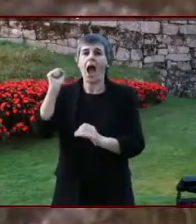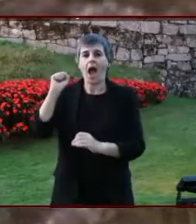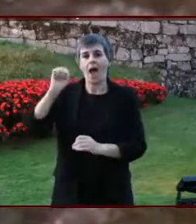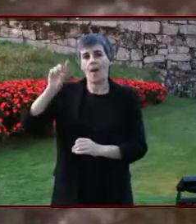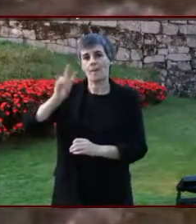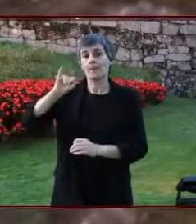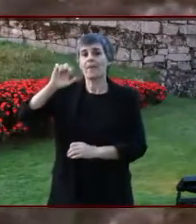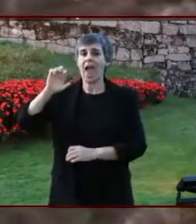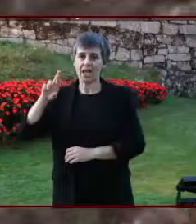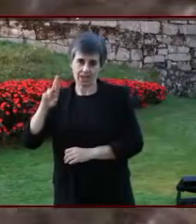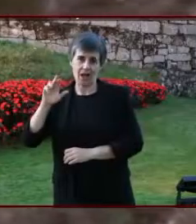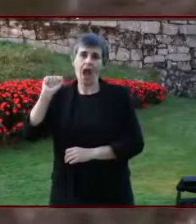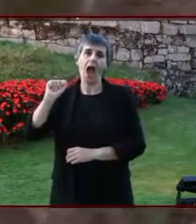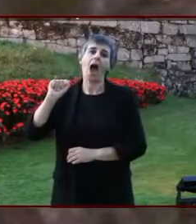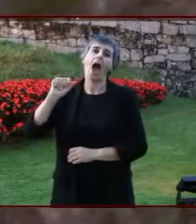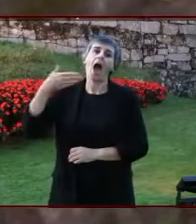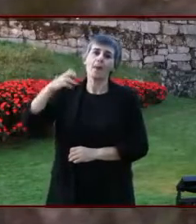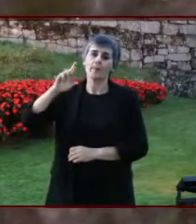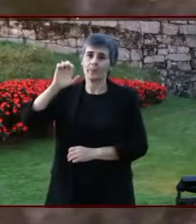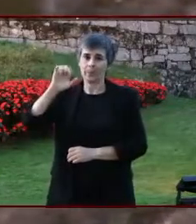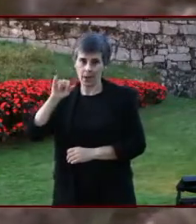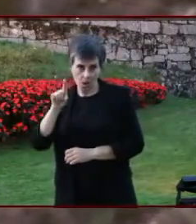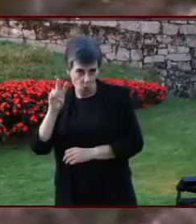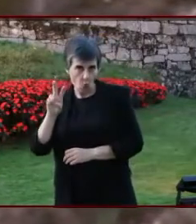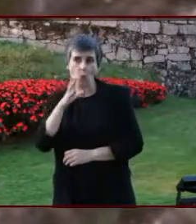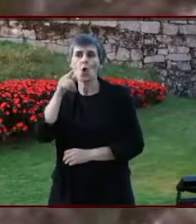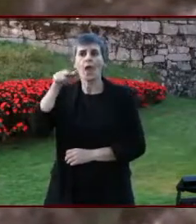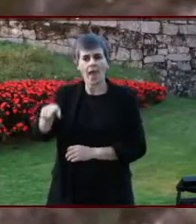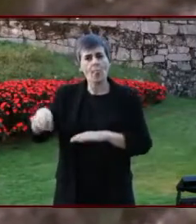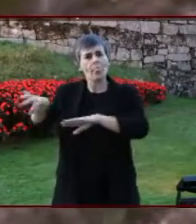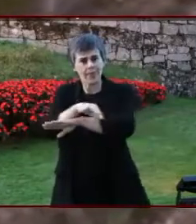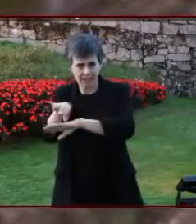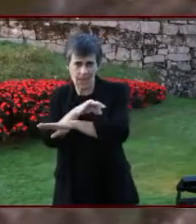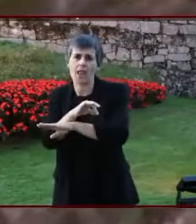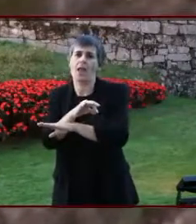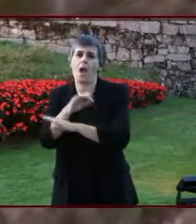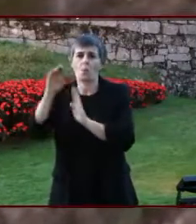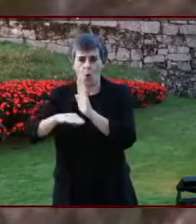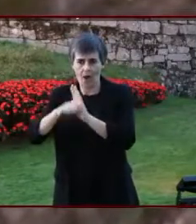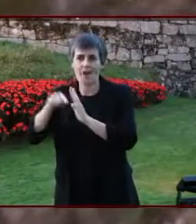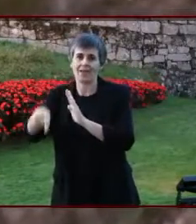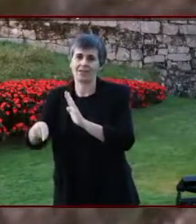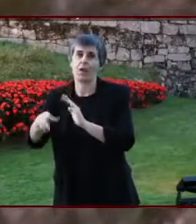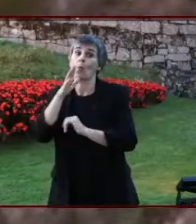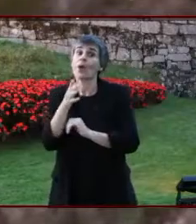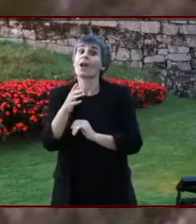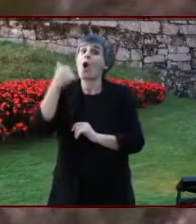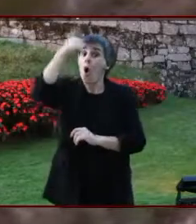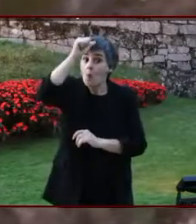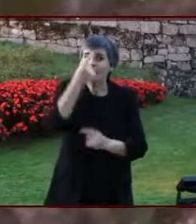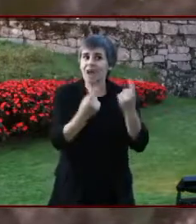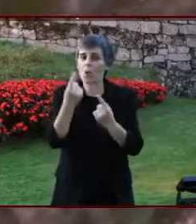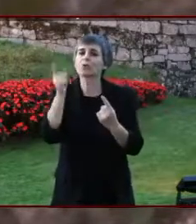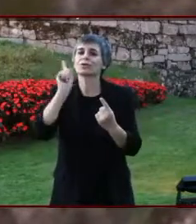moitas mulleres este programa dende Regala Música, porque tamén hai homes feministas, tamén hai homes que nos